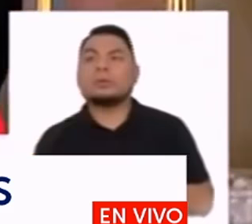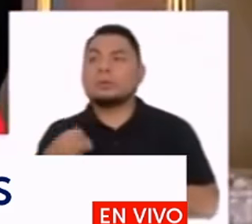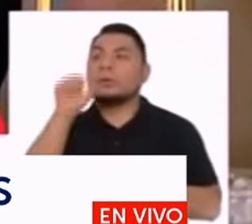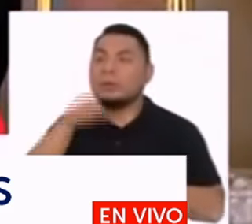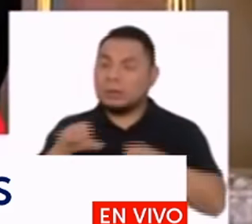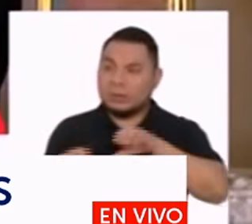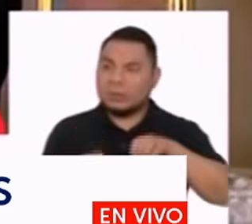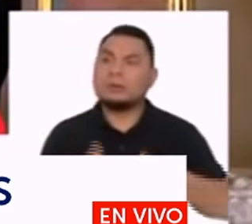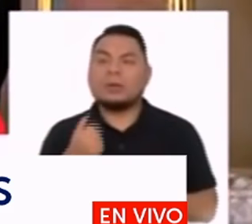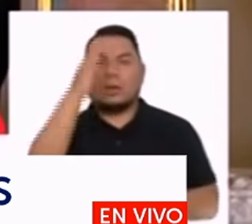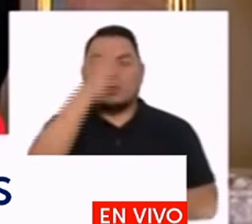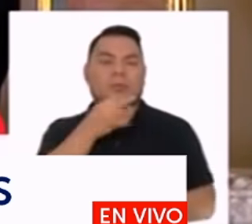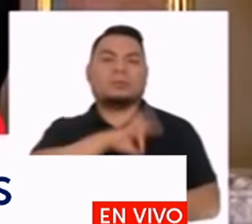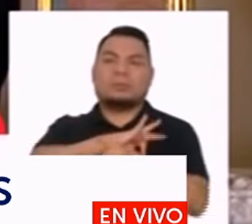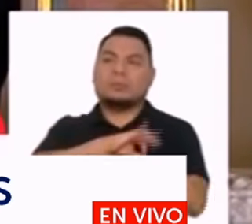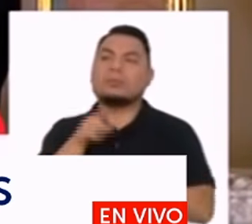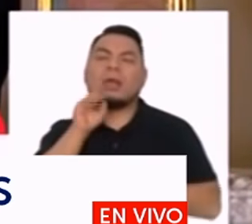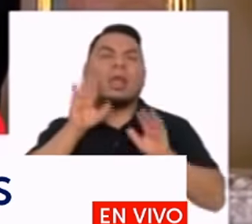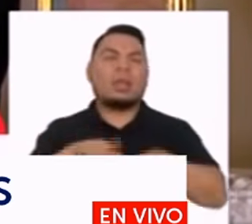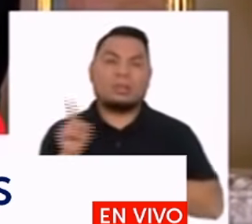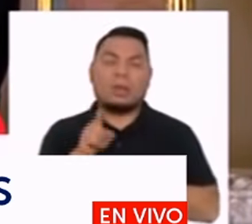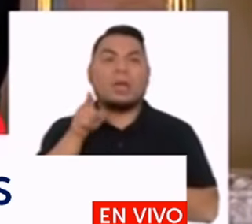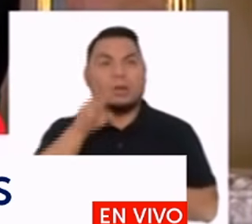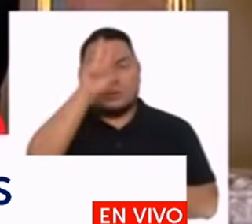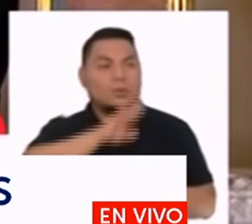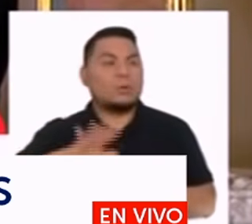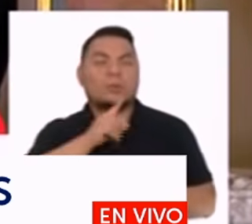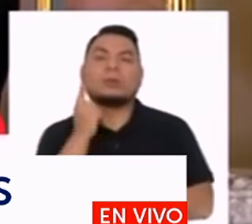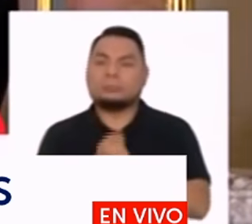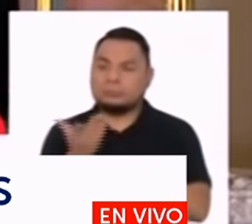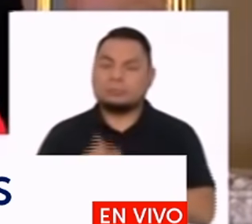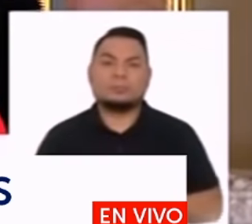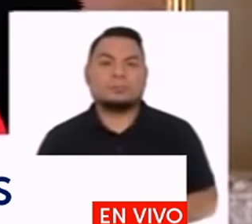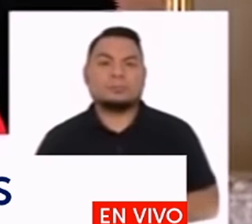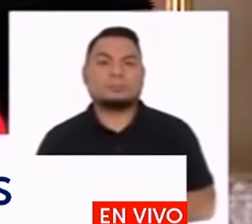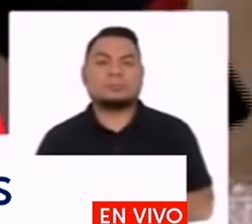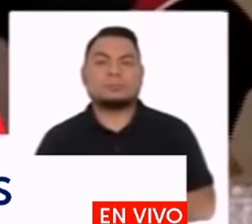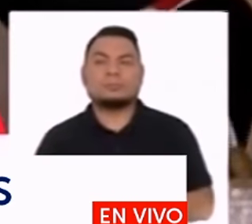así lo hicieres, que Dios os premie, y si no, él y la patria os lo demandan.